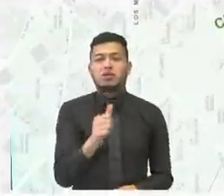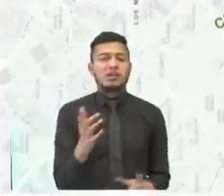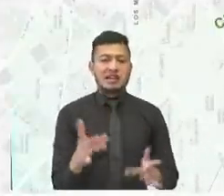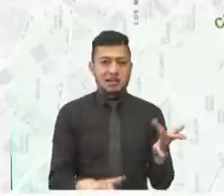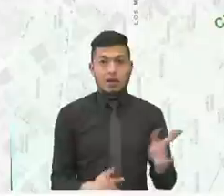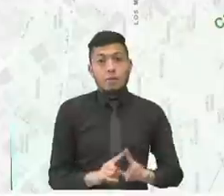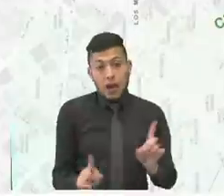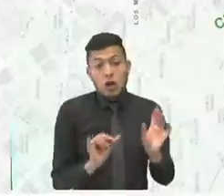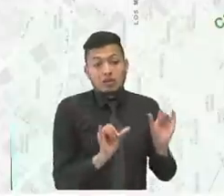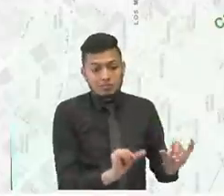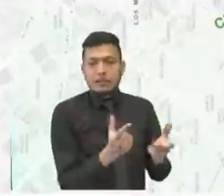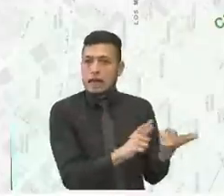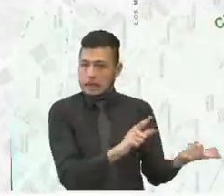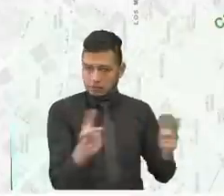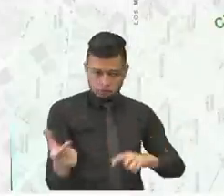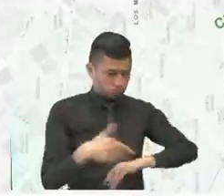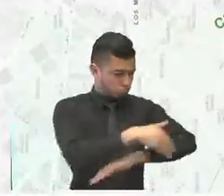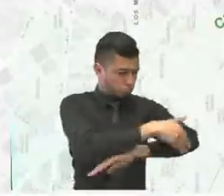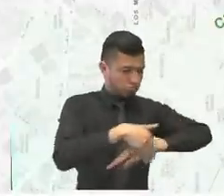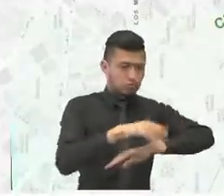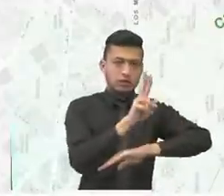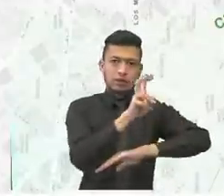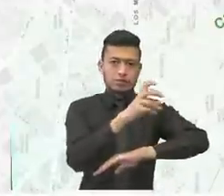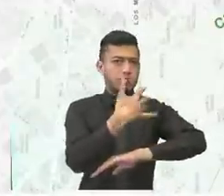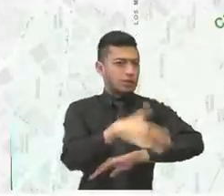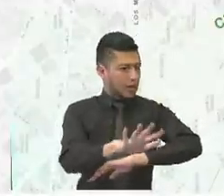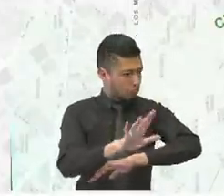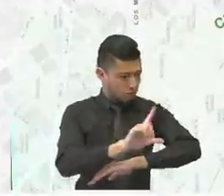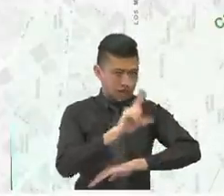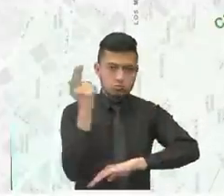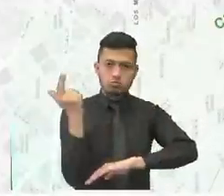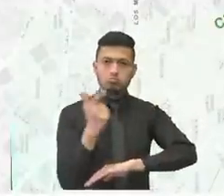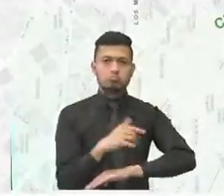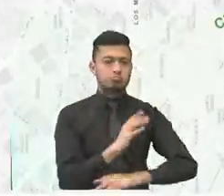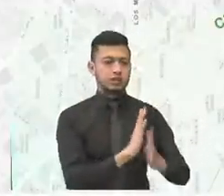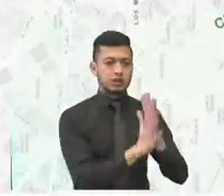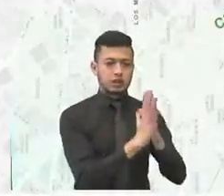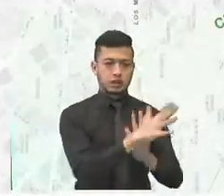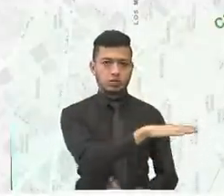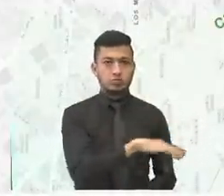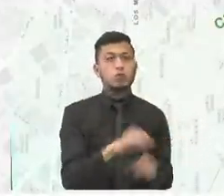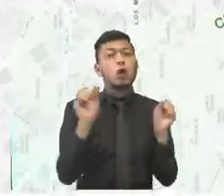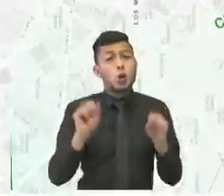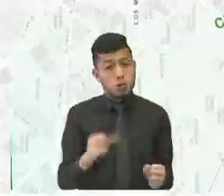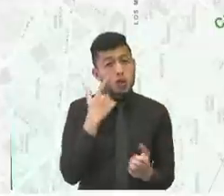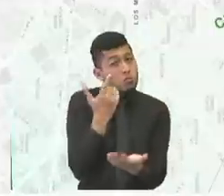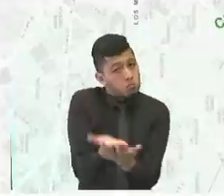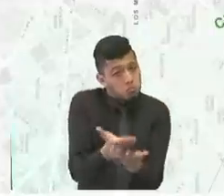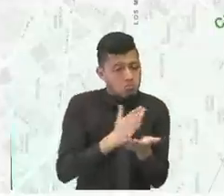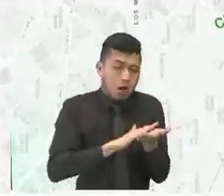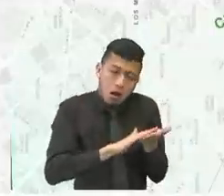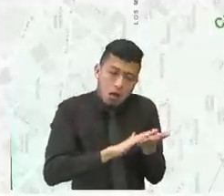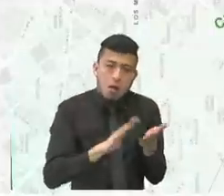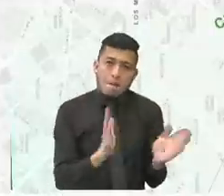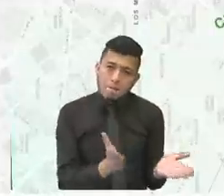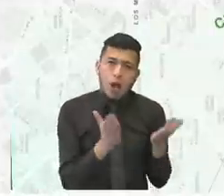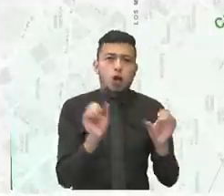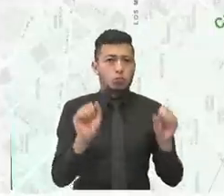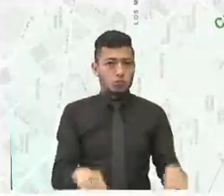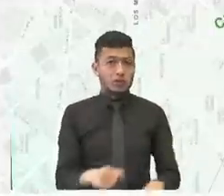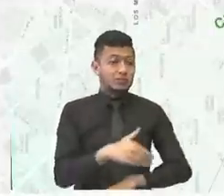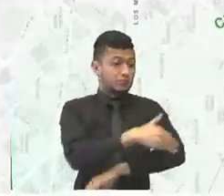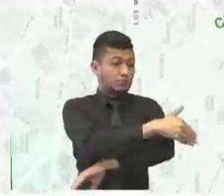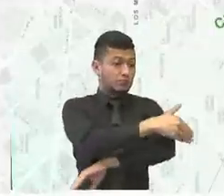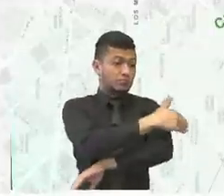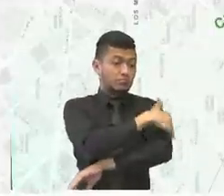Entonces, la séptima del centro histórico la podemos mejorar, de hecho les vamos a contar ahorita cómo proponemos mejorarla, pero esta séptima ya existe.